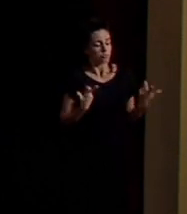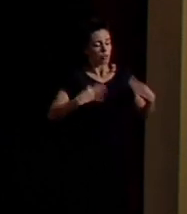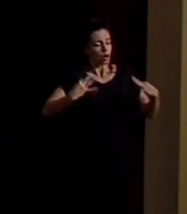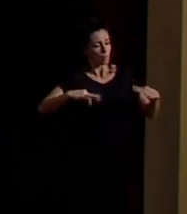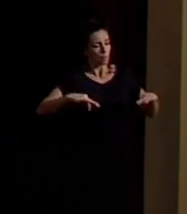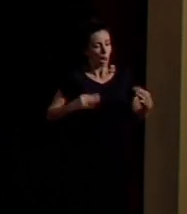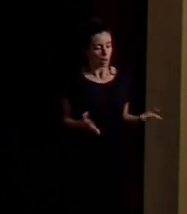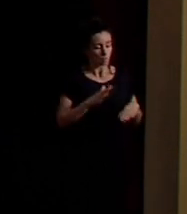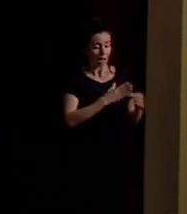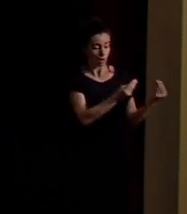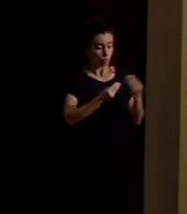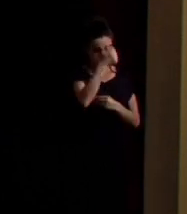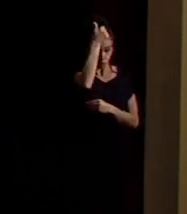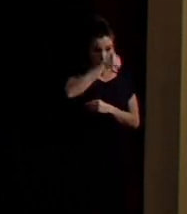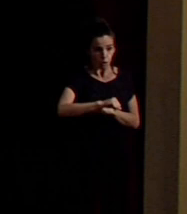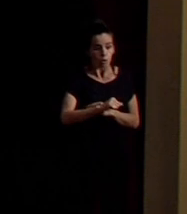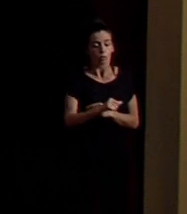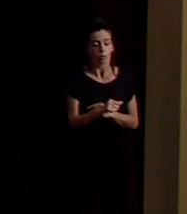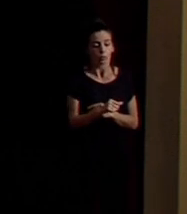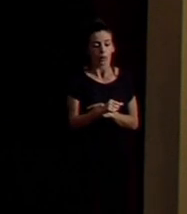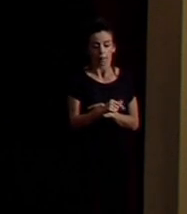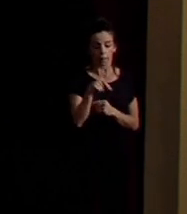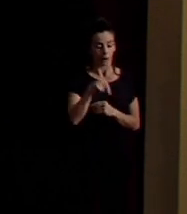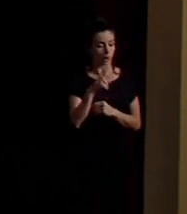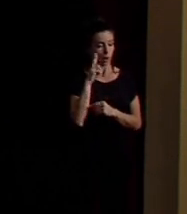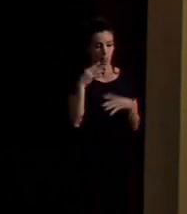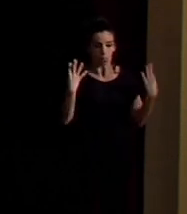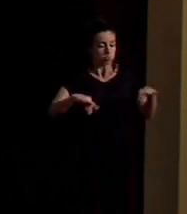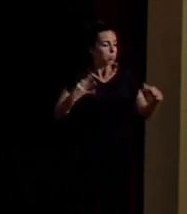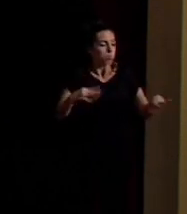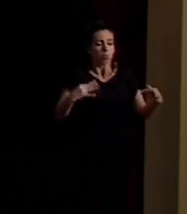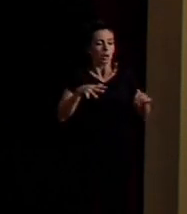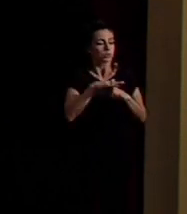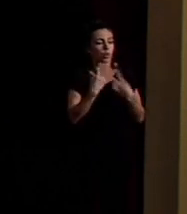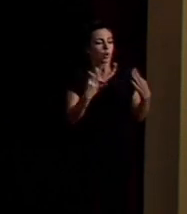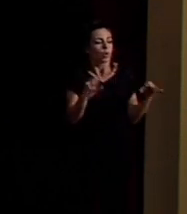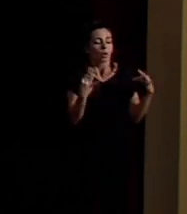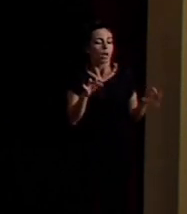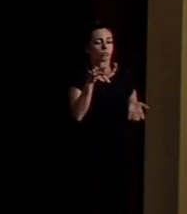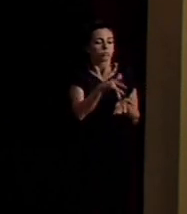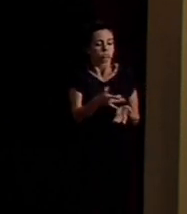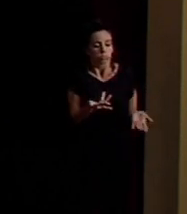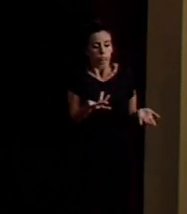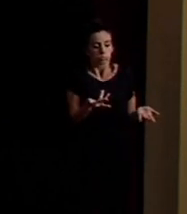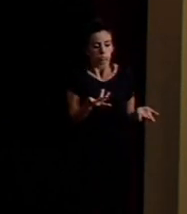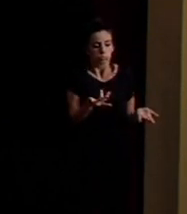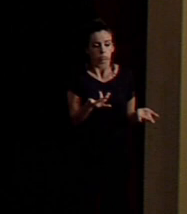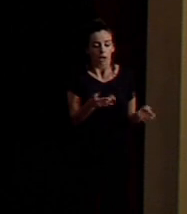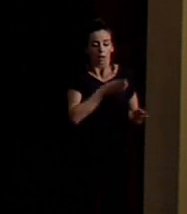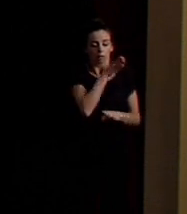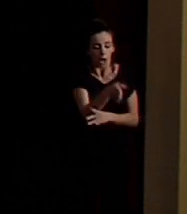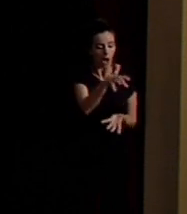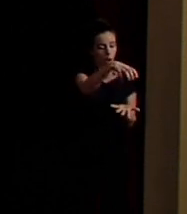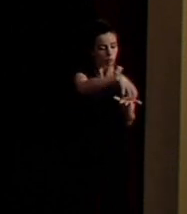para muchos hombres, evidentemente, está absolutamente normalizado lo de acudir a un